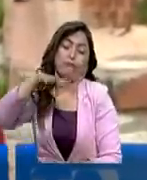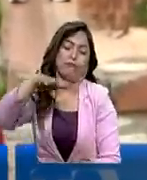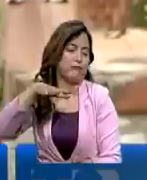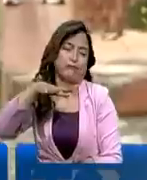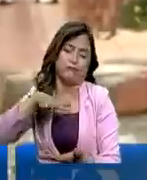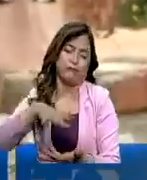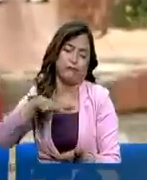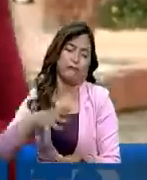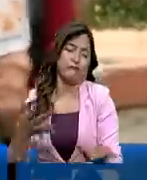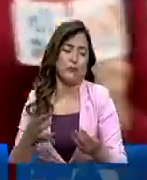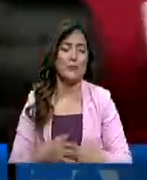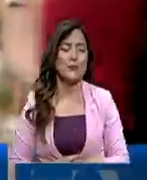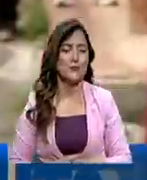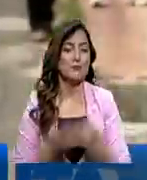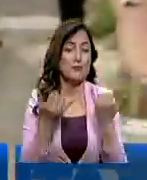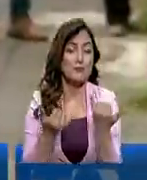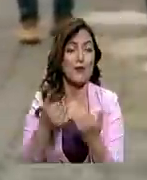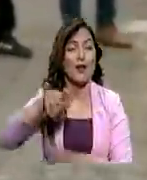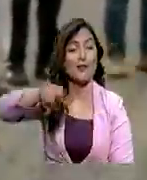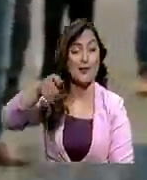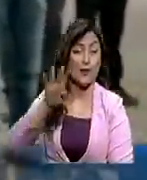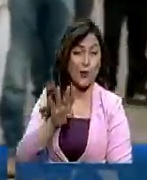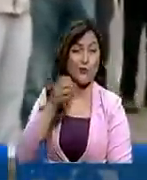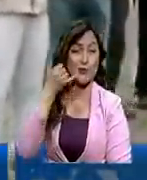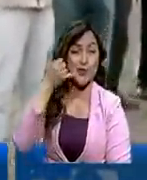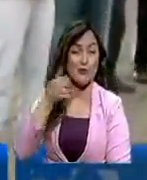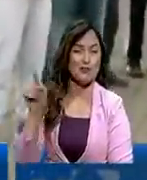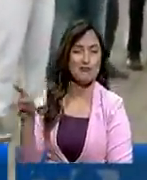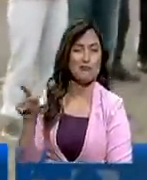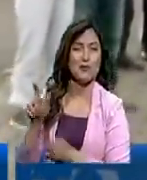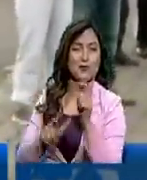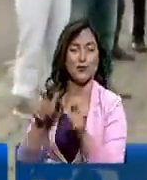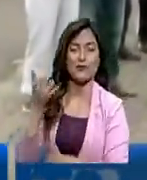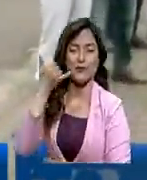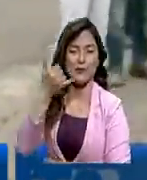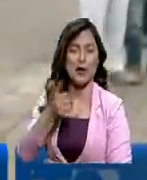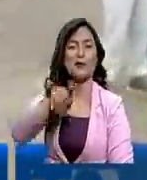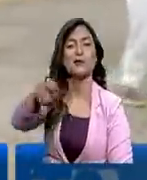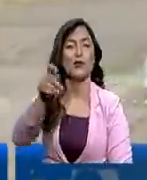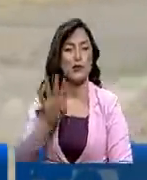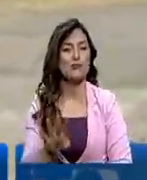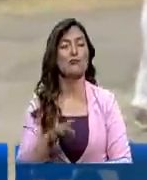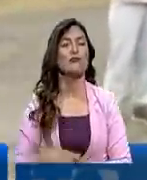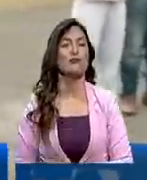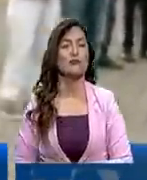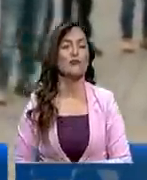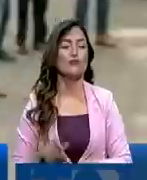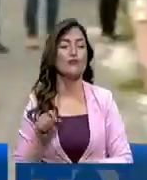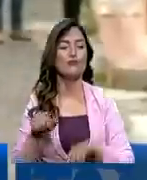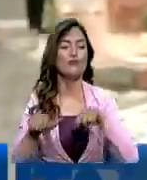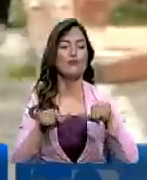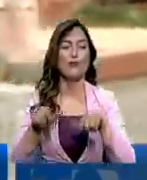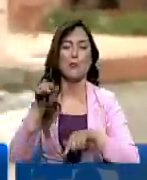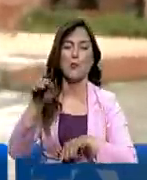comunicaron con nosotros los moradores de aquí de Conocoto, exactamente de Ontaneda, esto es en el suroriente de la capital, para buscar